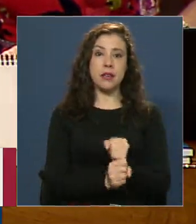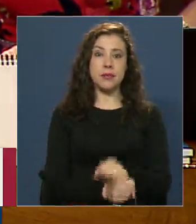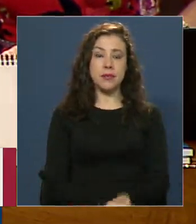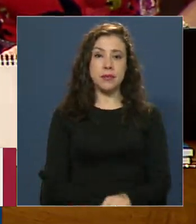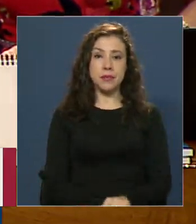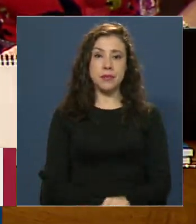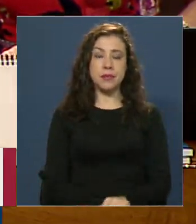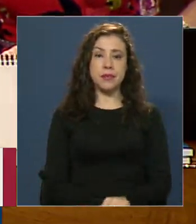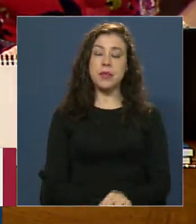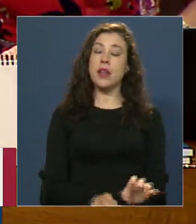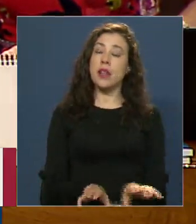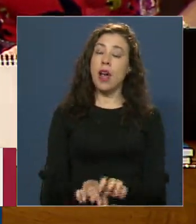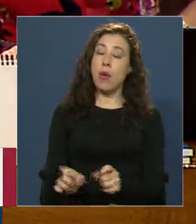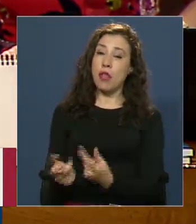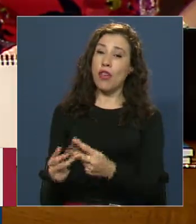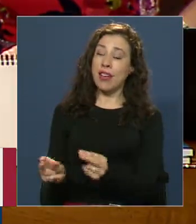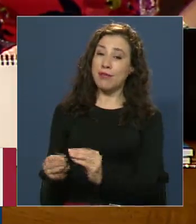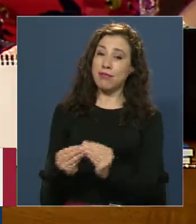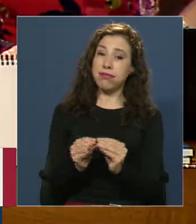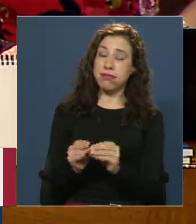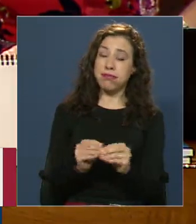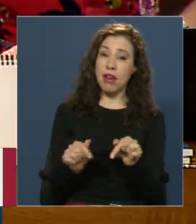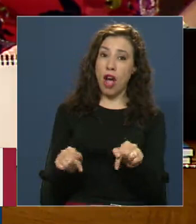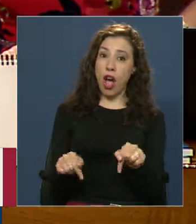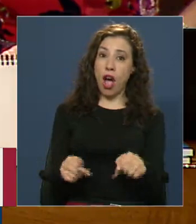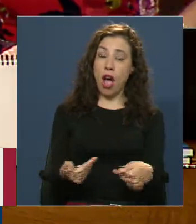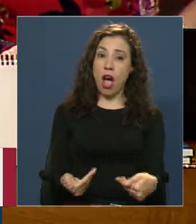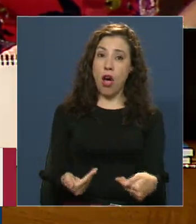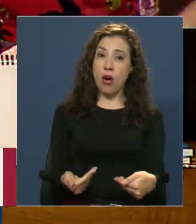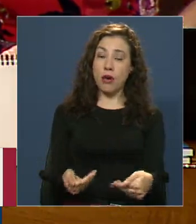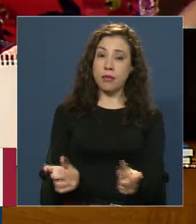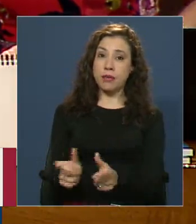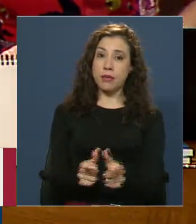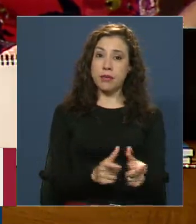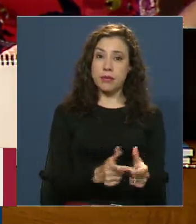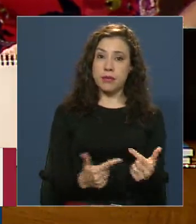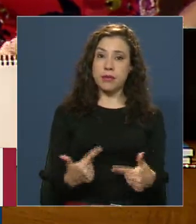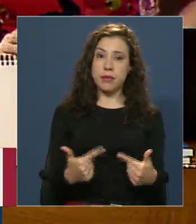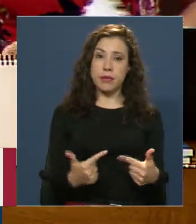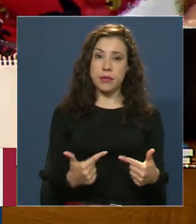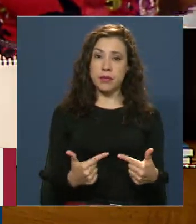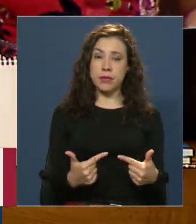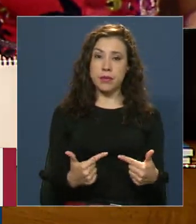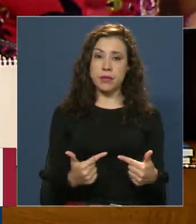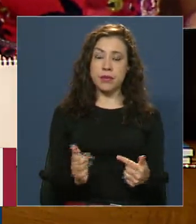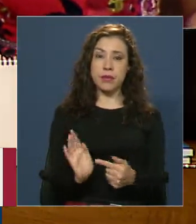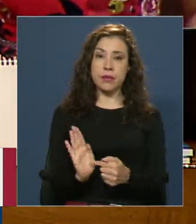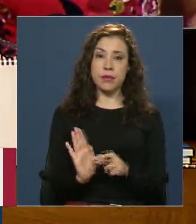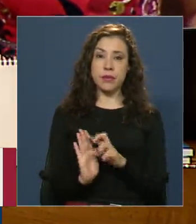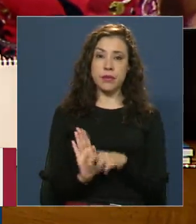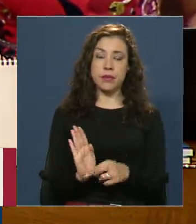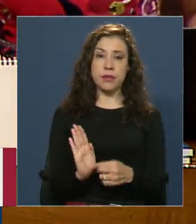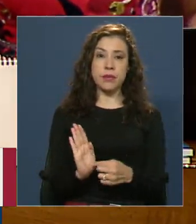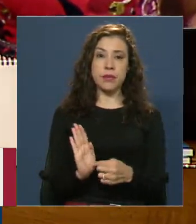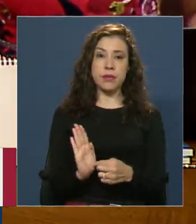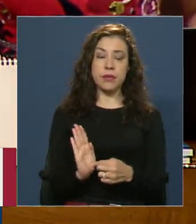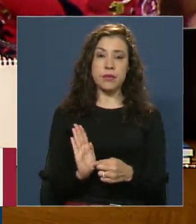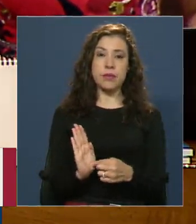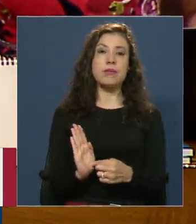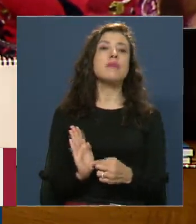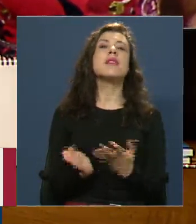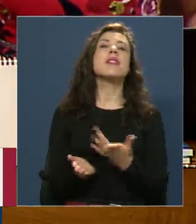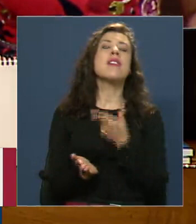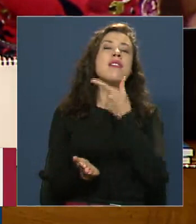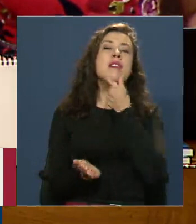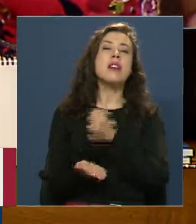De conformidad a los acuerdos adoptados hoy por los comités parlamentarios, este proyecto tendrá tratamiento